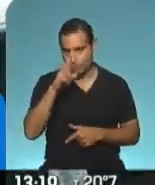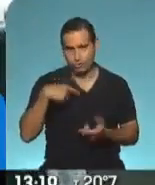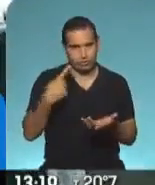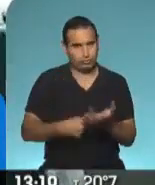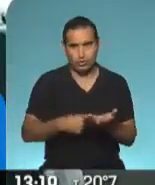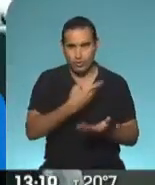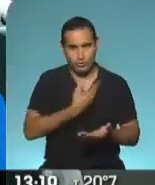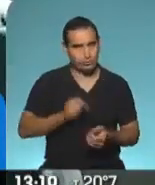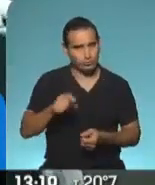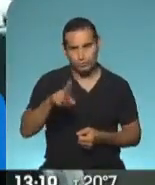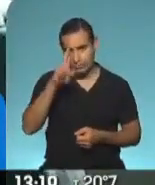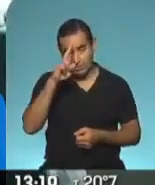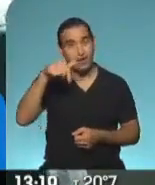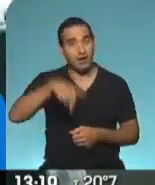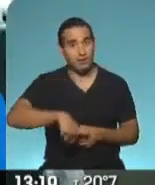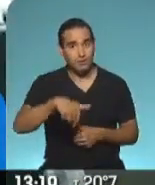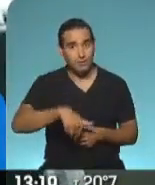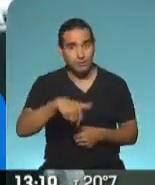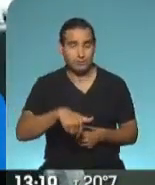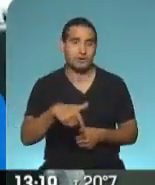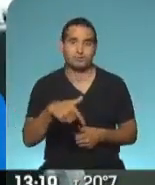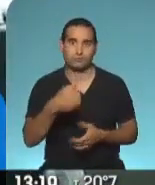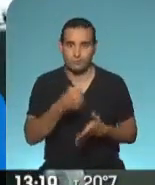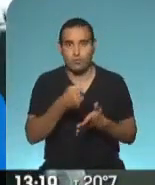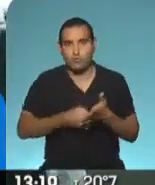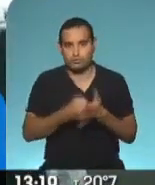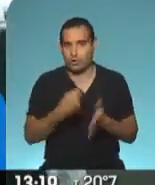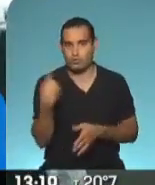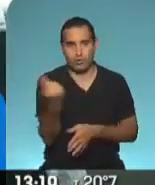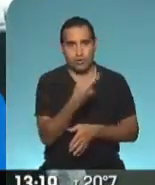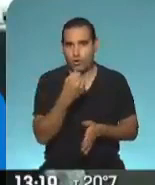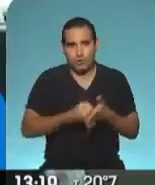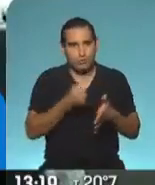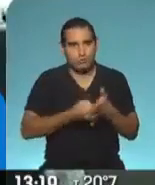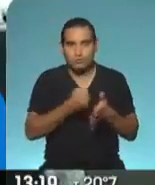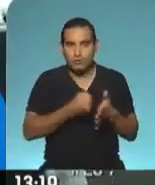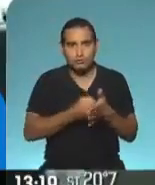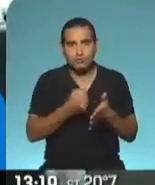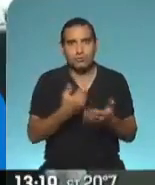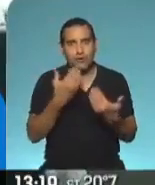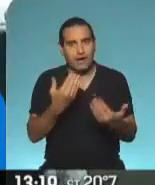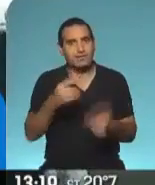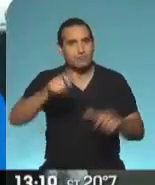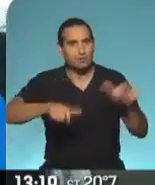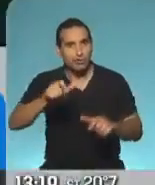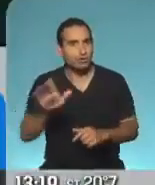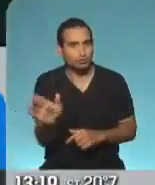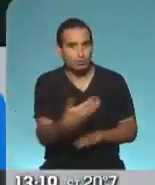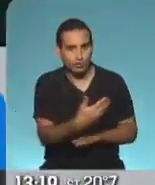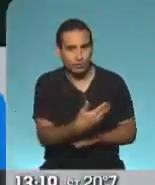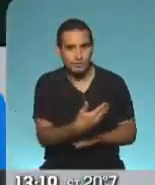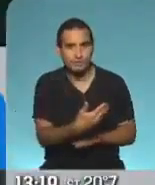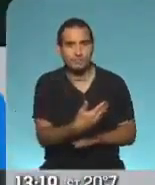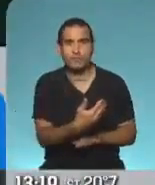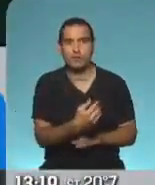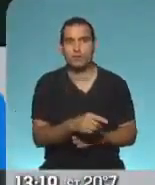protagonista de esta epopeya que estamos librando de alguna manera tiene que ver con el público, con todos nosotros, con